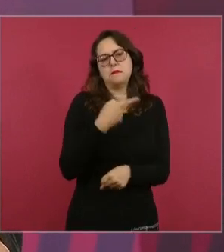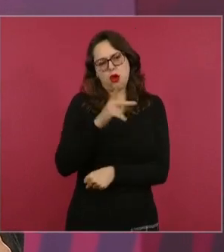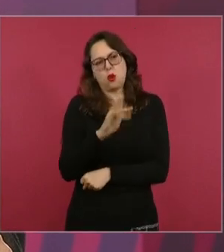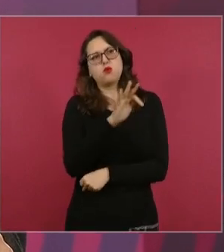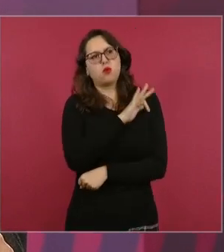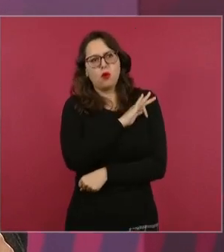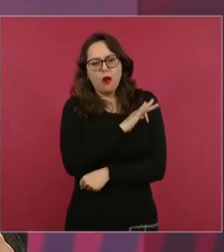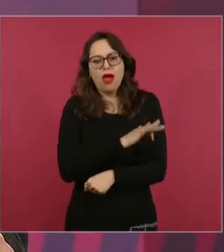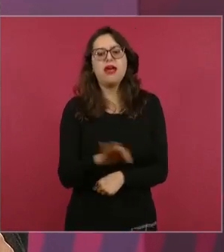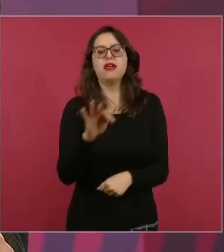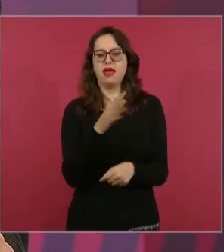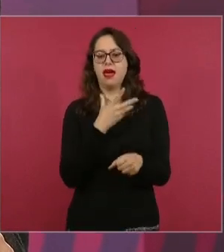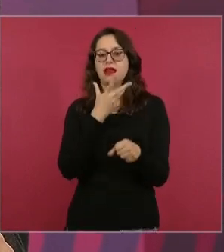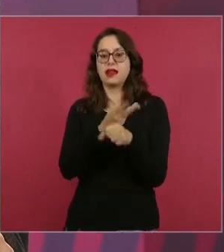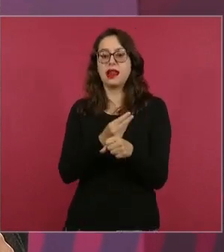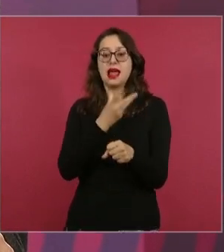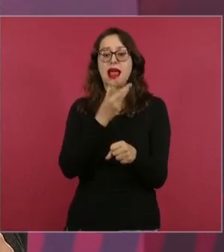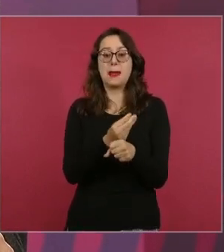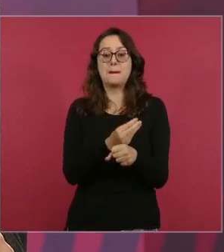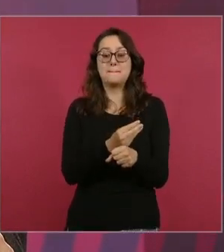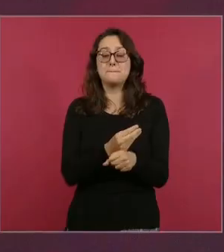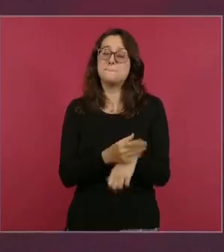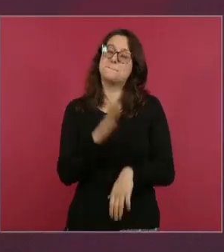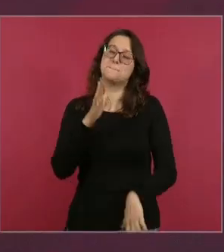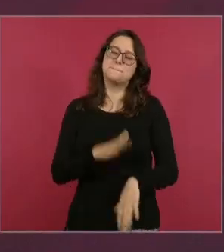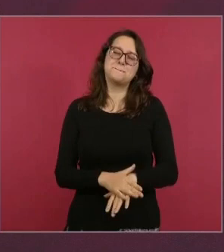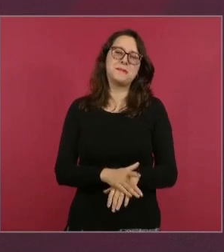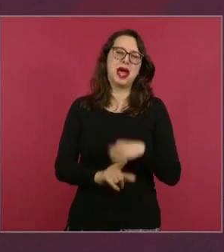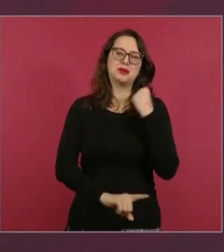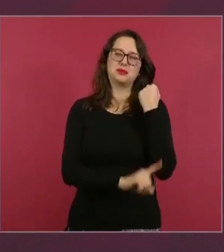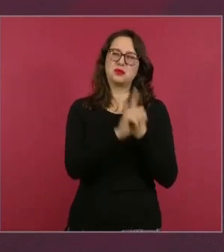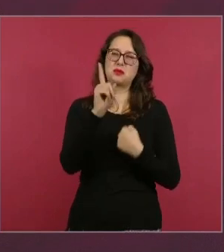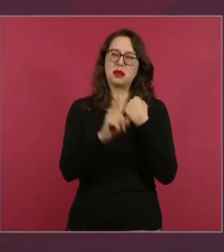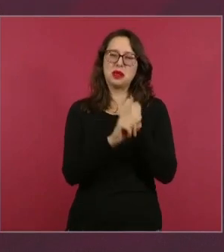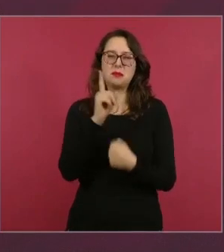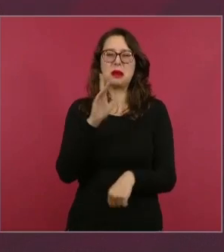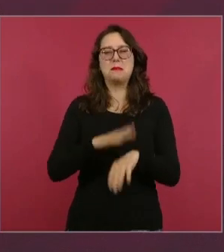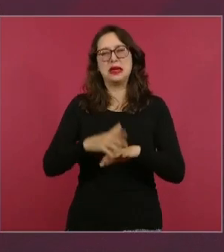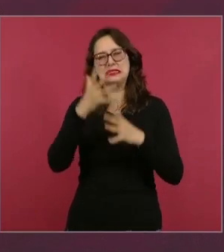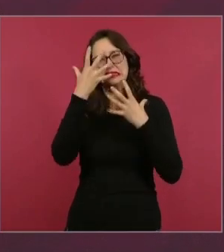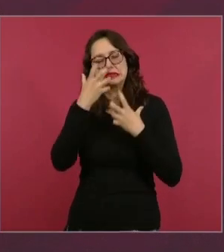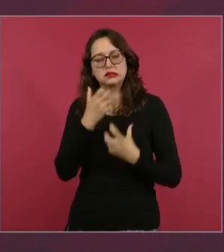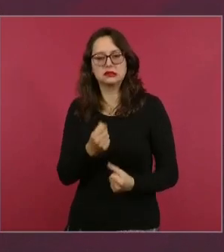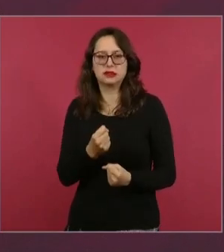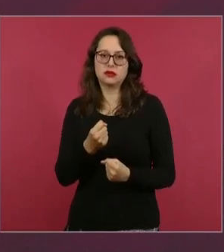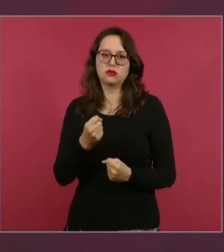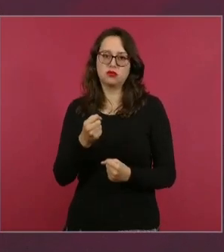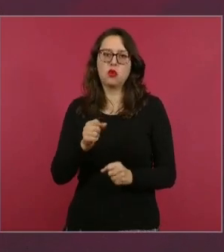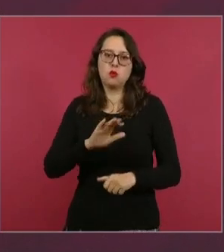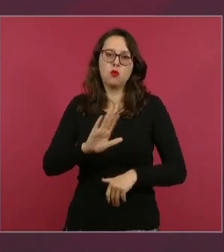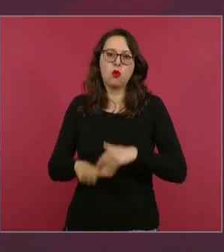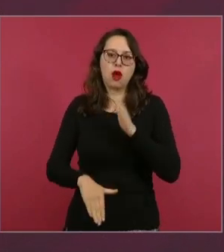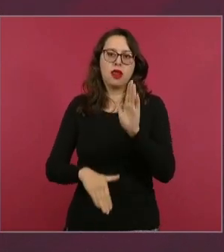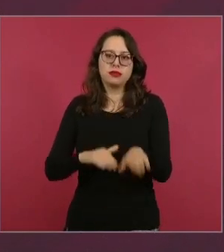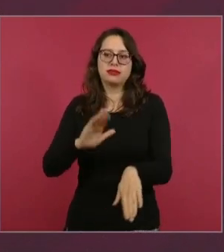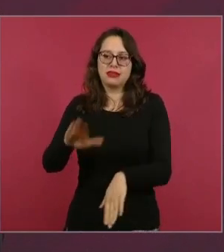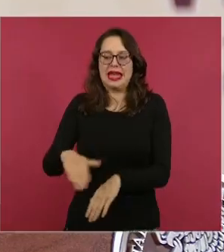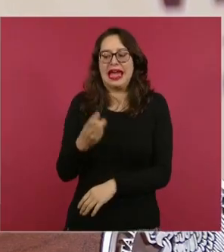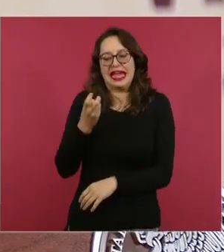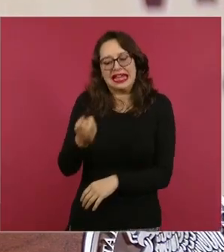humanas porque lo material de una otra forma este